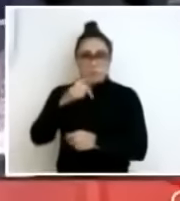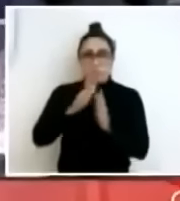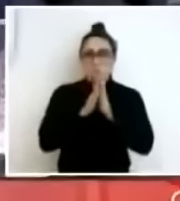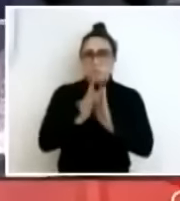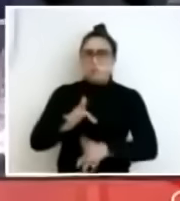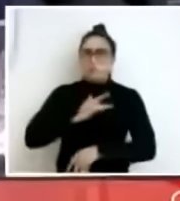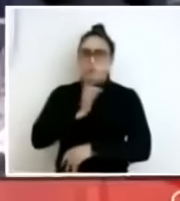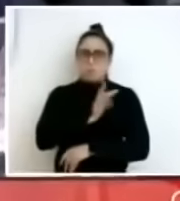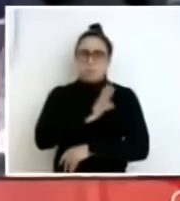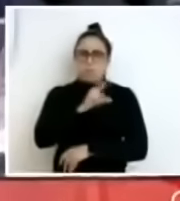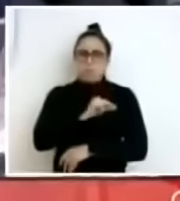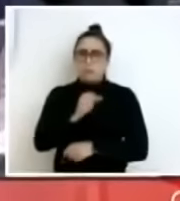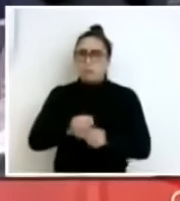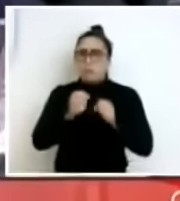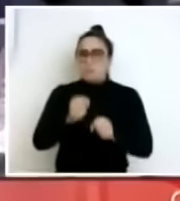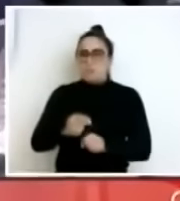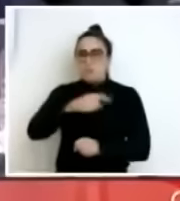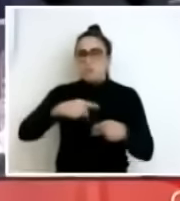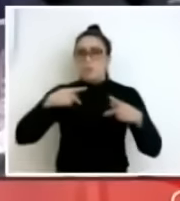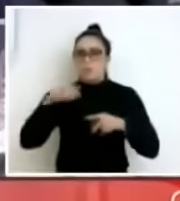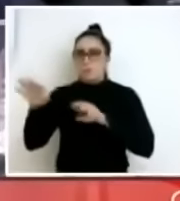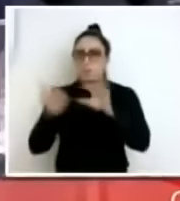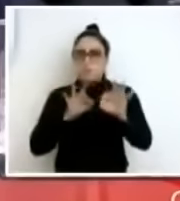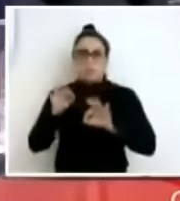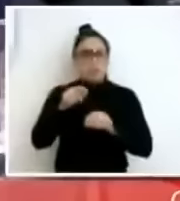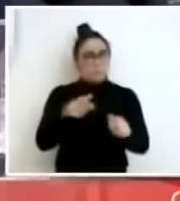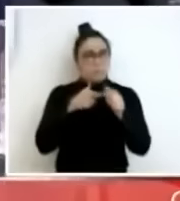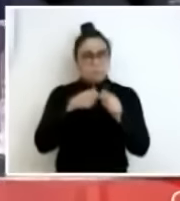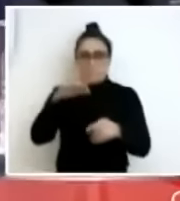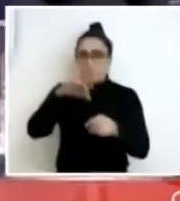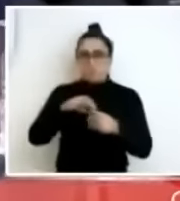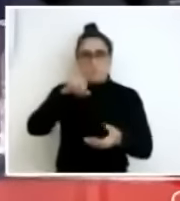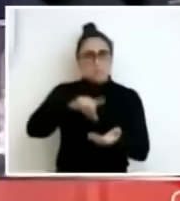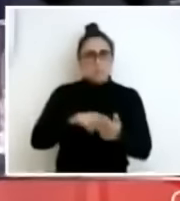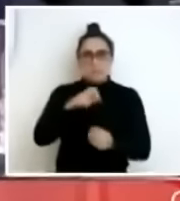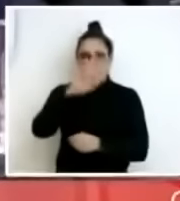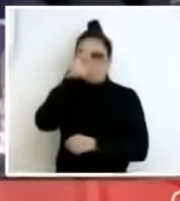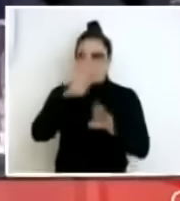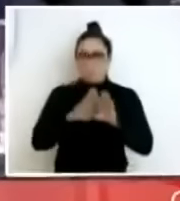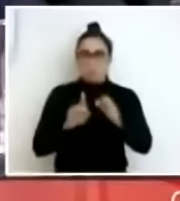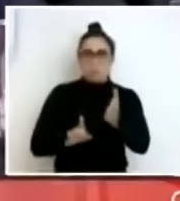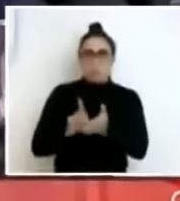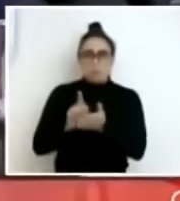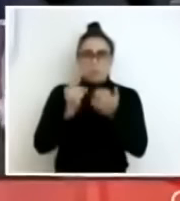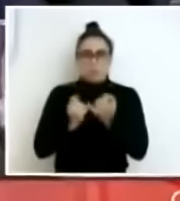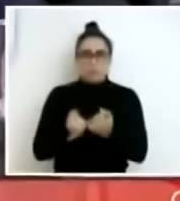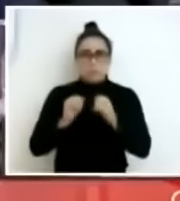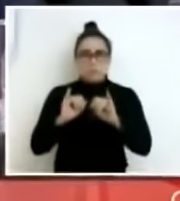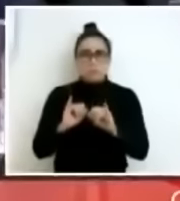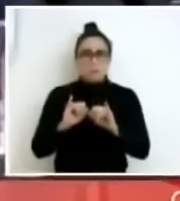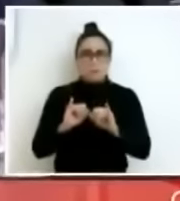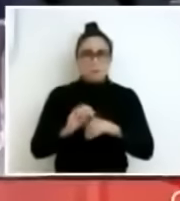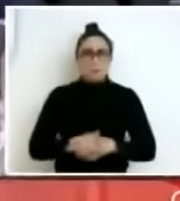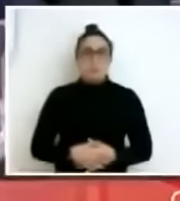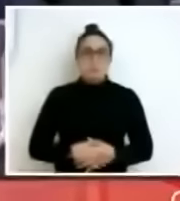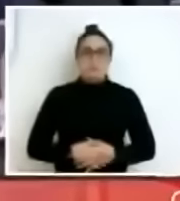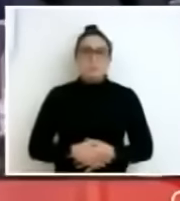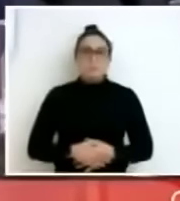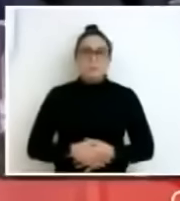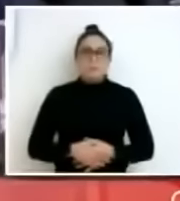pleno voten porque nees seguirán también votando la democracia y la justicia han vuelto a tus manos pueblo es